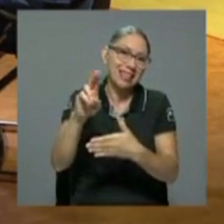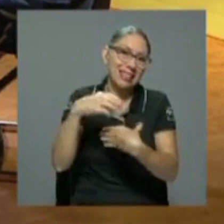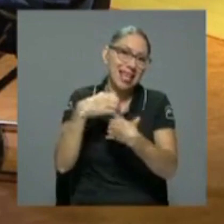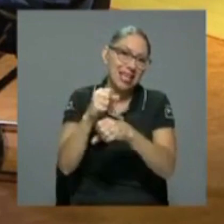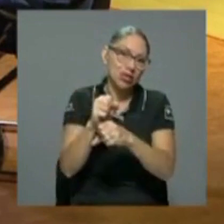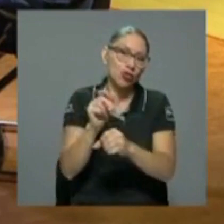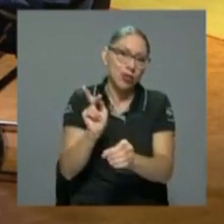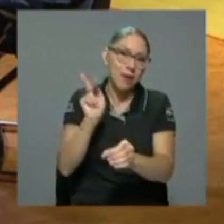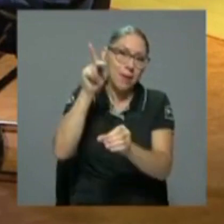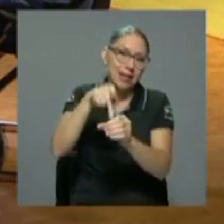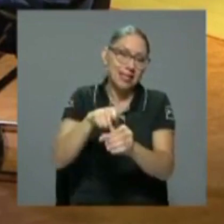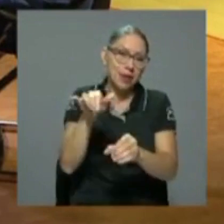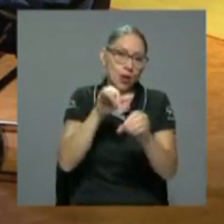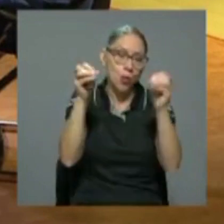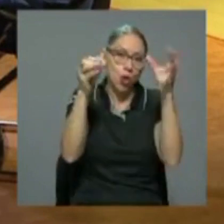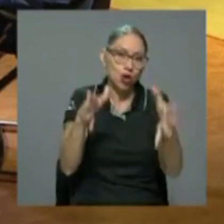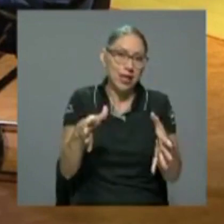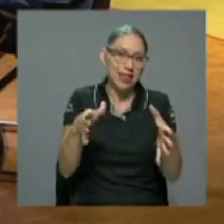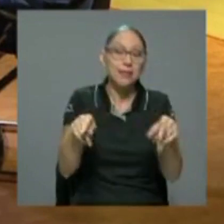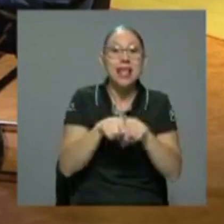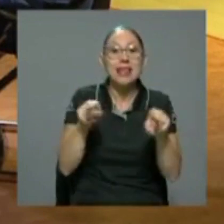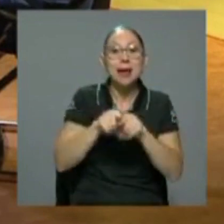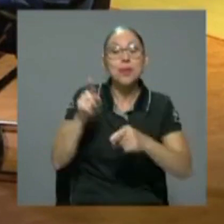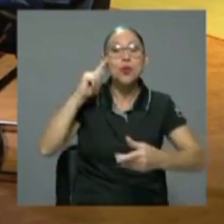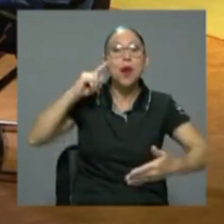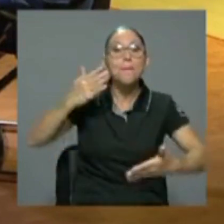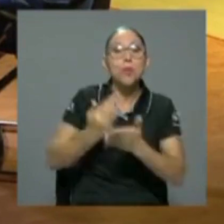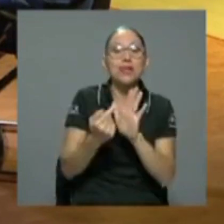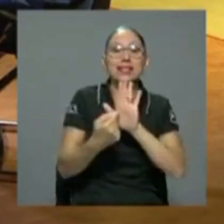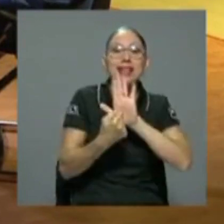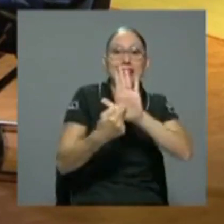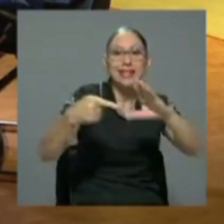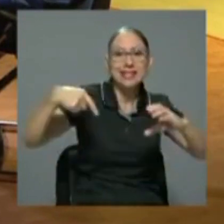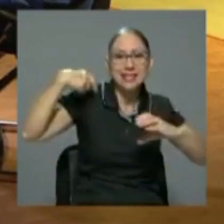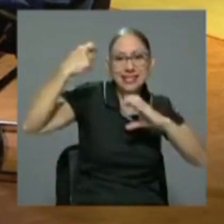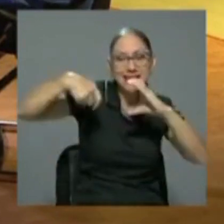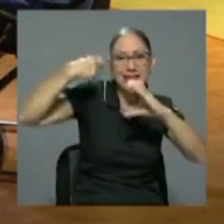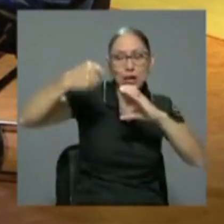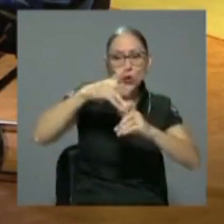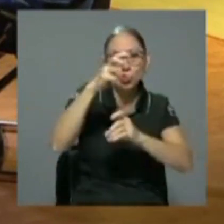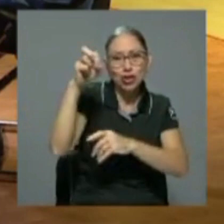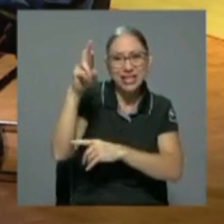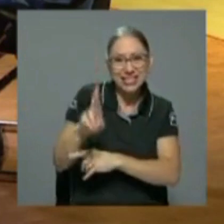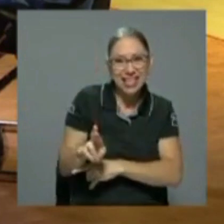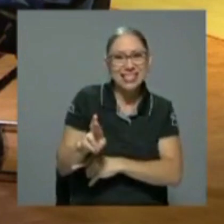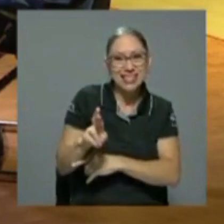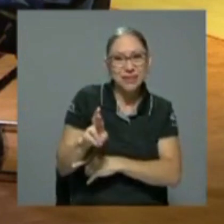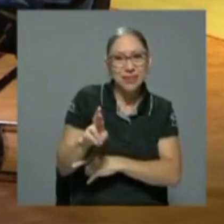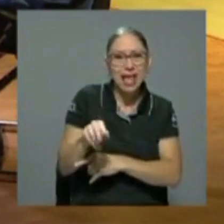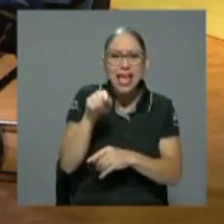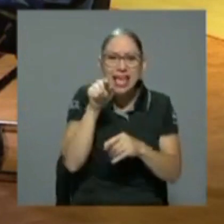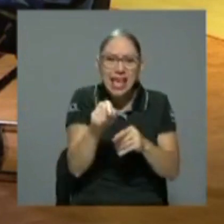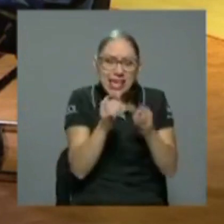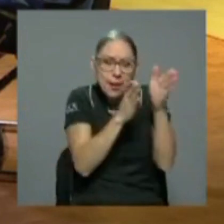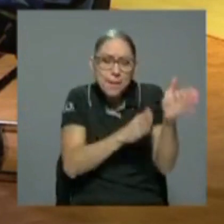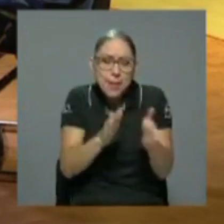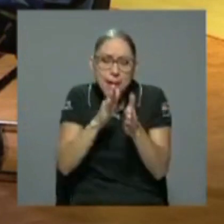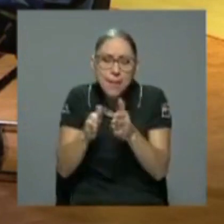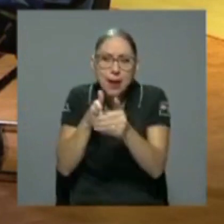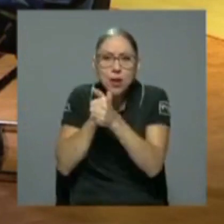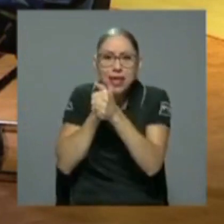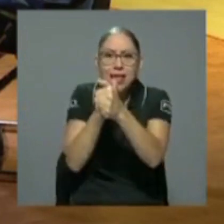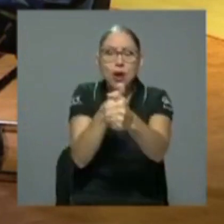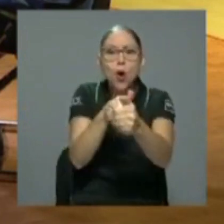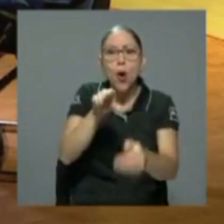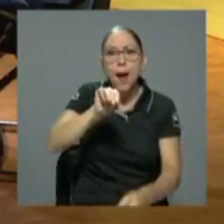docente. Y tuvimos también una muestra de cine costarricense que curó y lideró María Lourdes